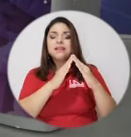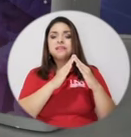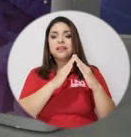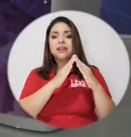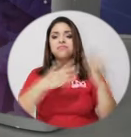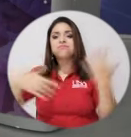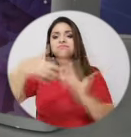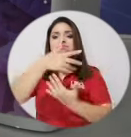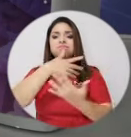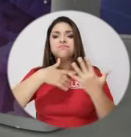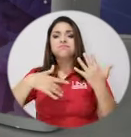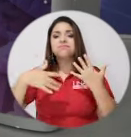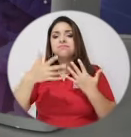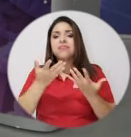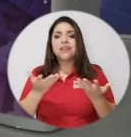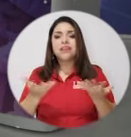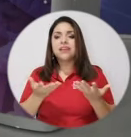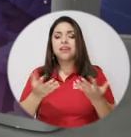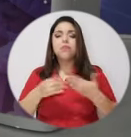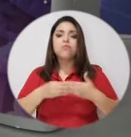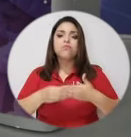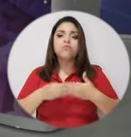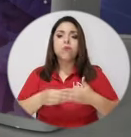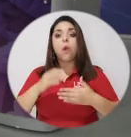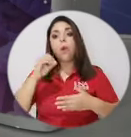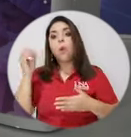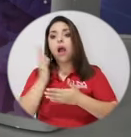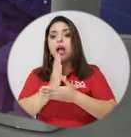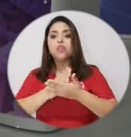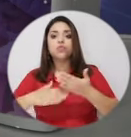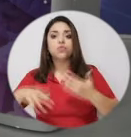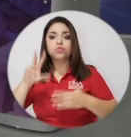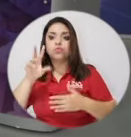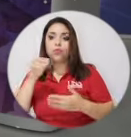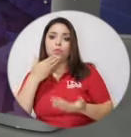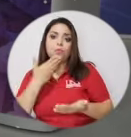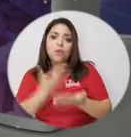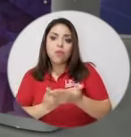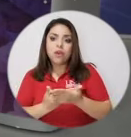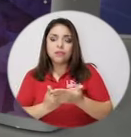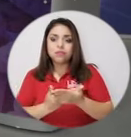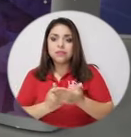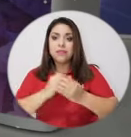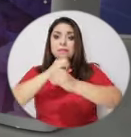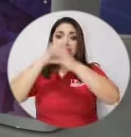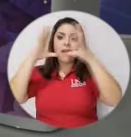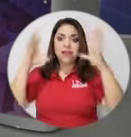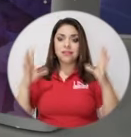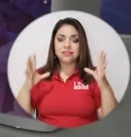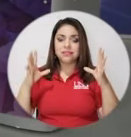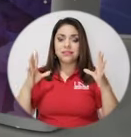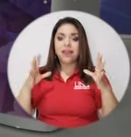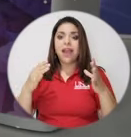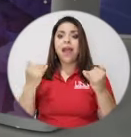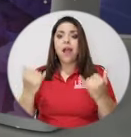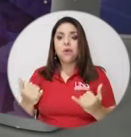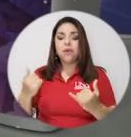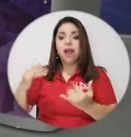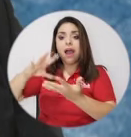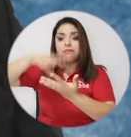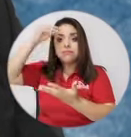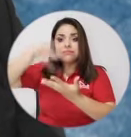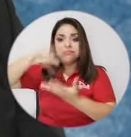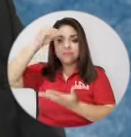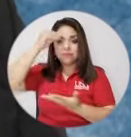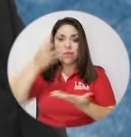ambientes que apuesto que la mayoría no son los más óptimos, y para trabajar no lo son, ahora imagínense para recibir lecciones. Claro, y además considerando